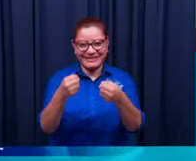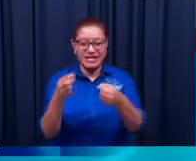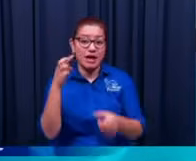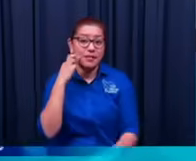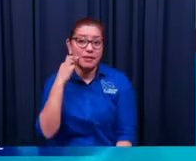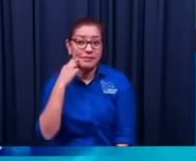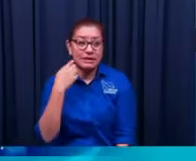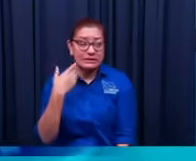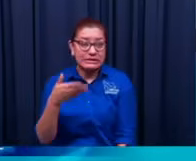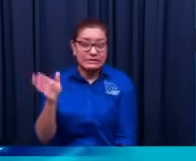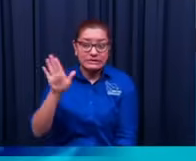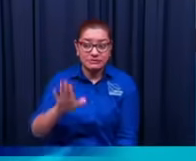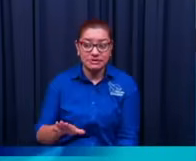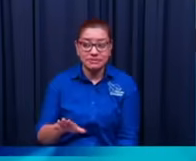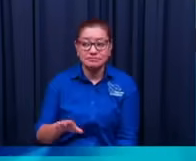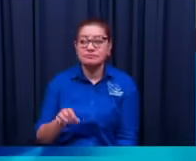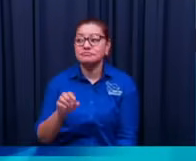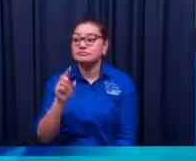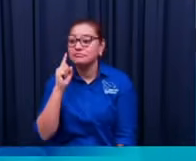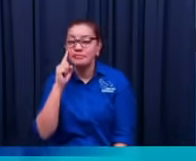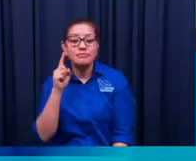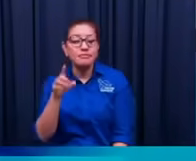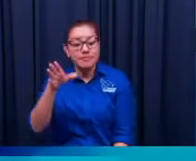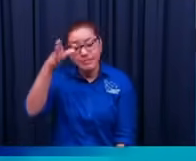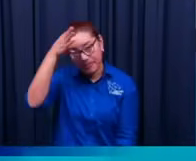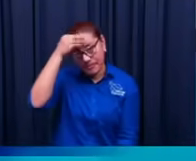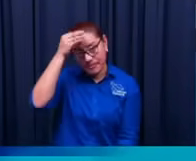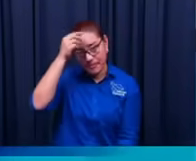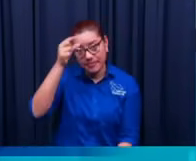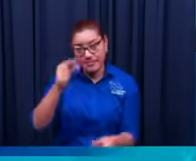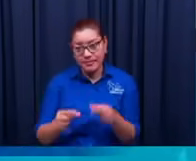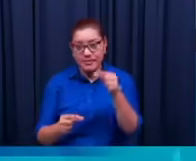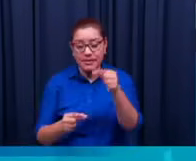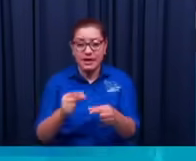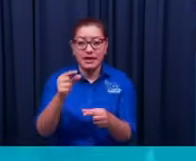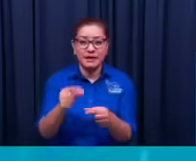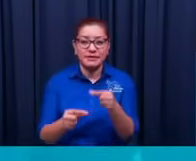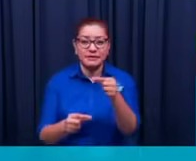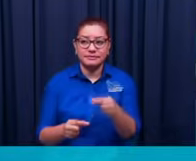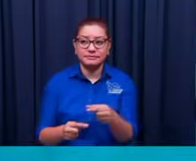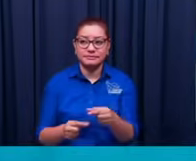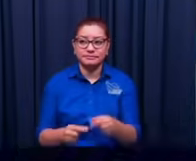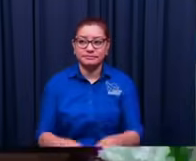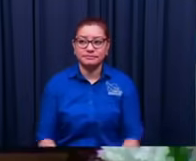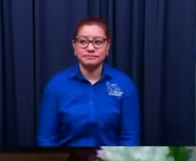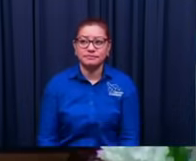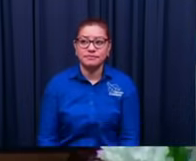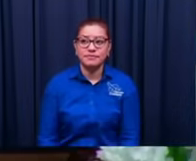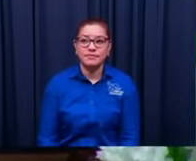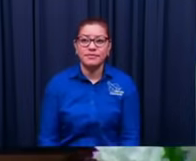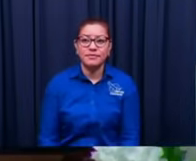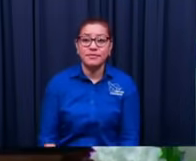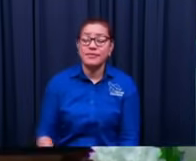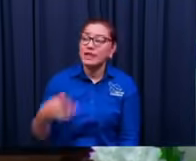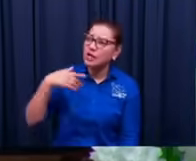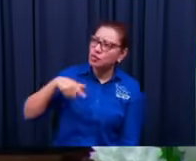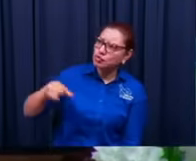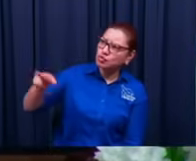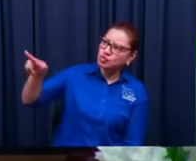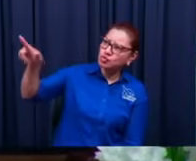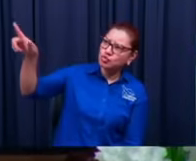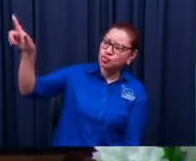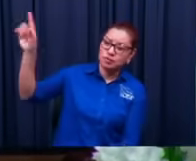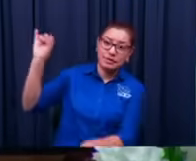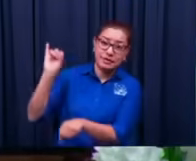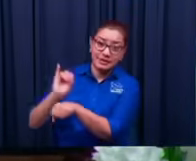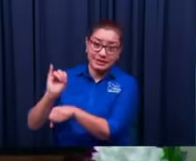Ya después fui aprendiendo. Imagínate que después estuve ministrando en una iglesia de los Estados Unidos que me